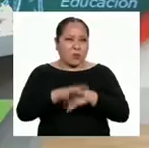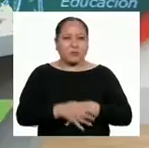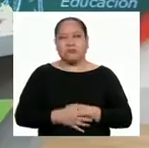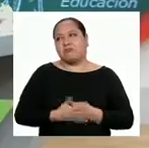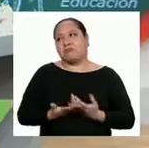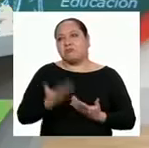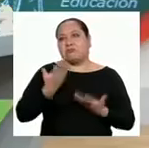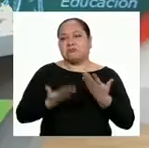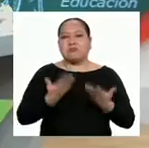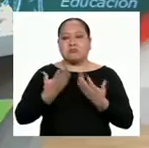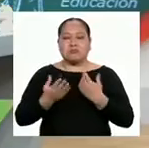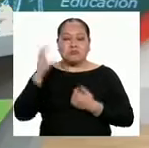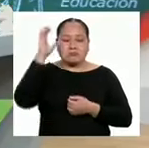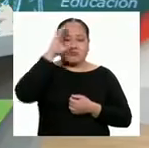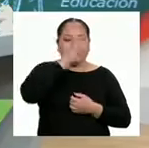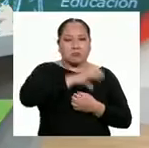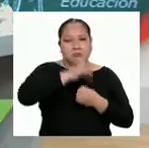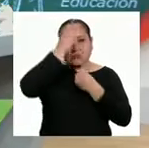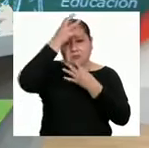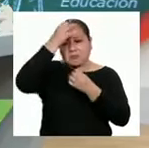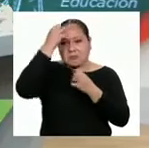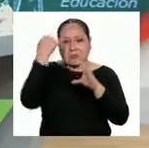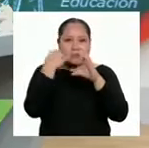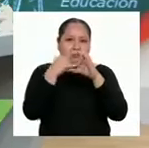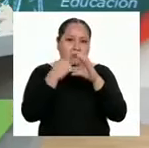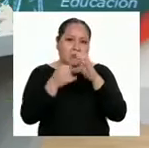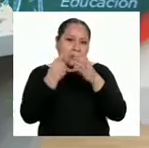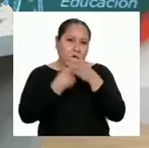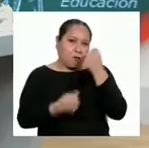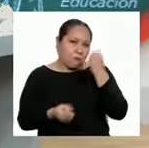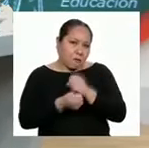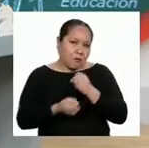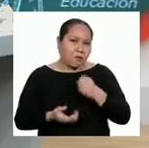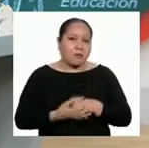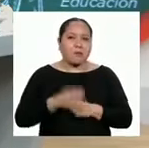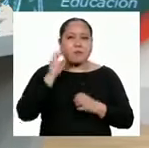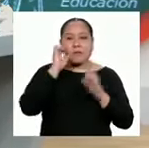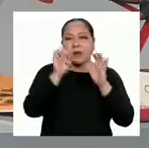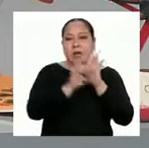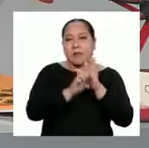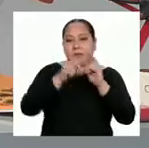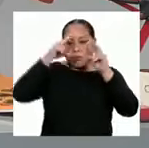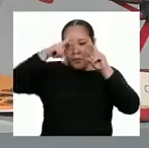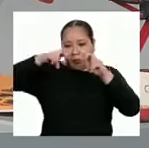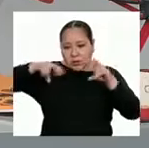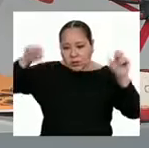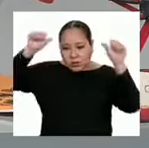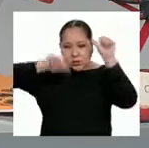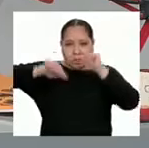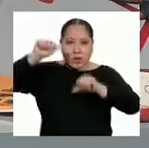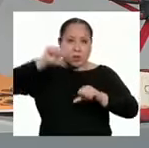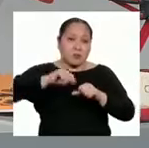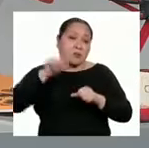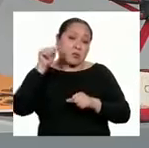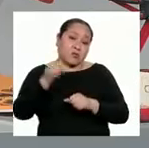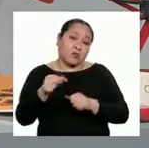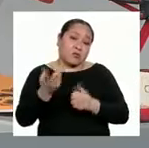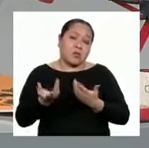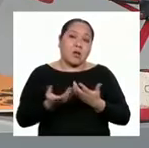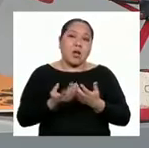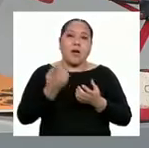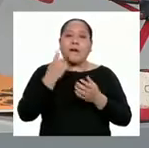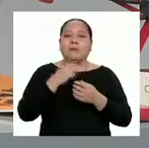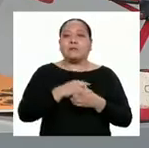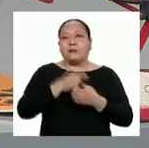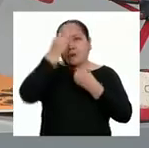empezar buscando fuentes de información confiable en Internet. Por ejemplo, un estudio científico es una fuente